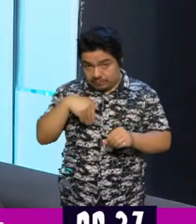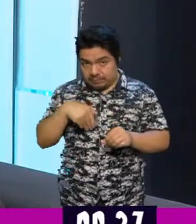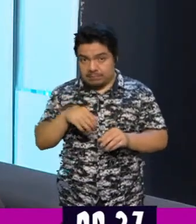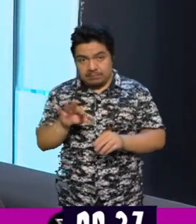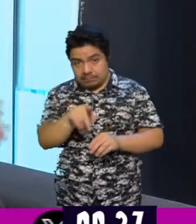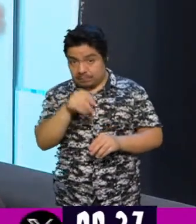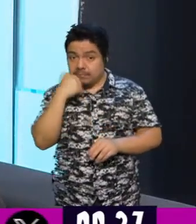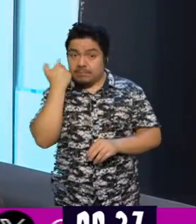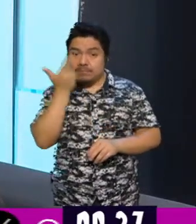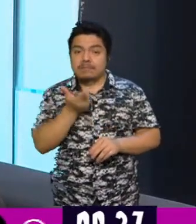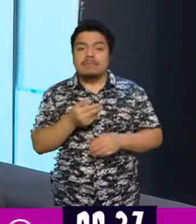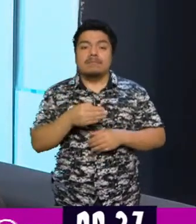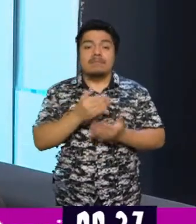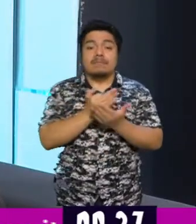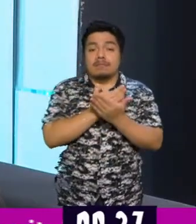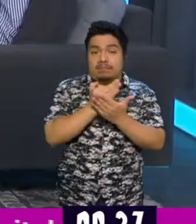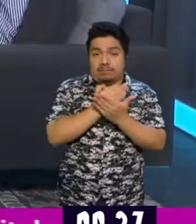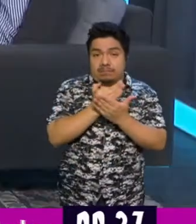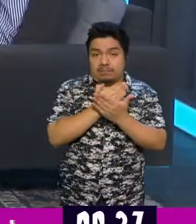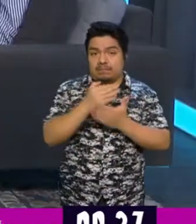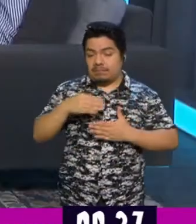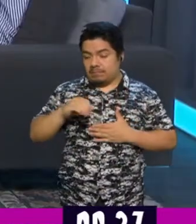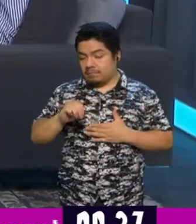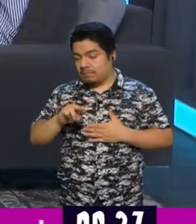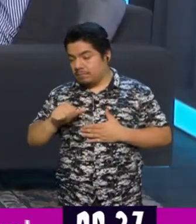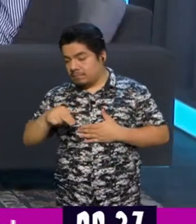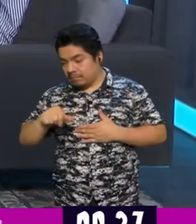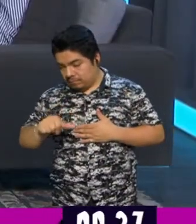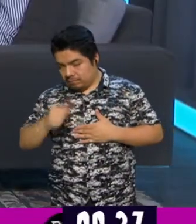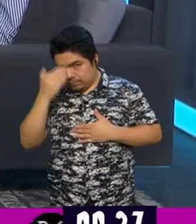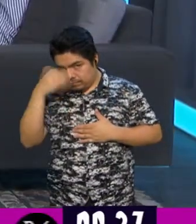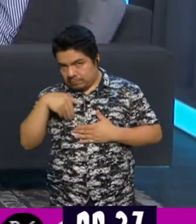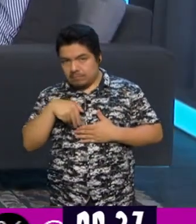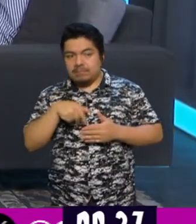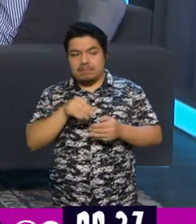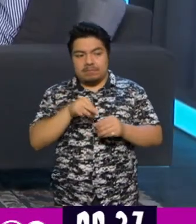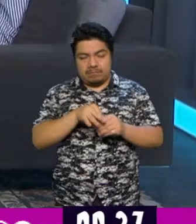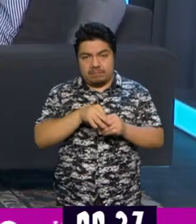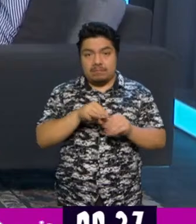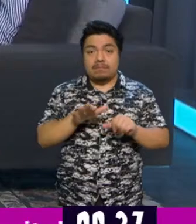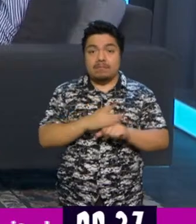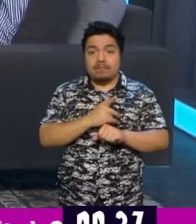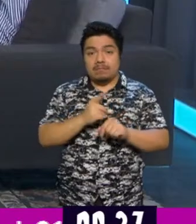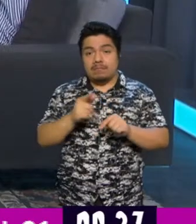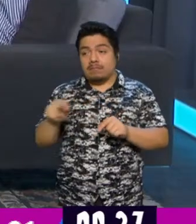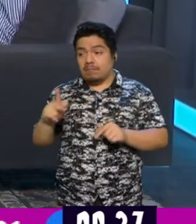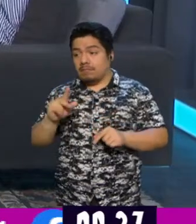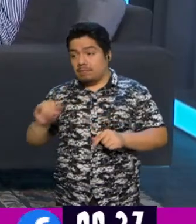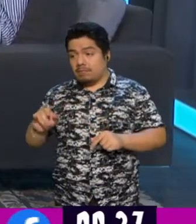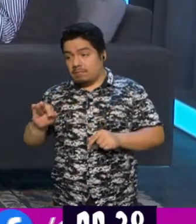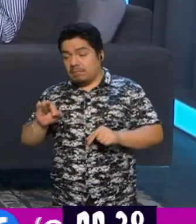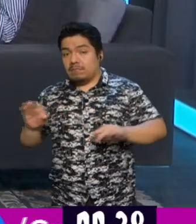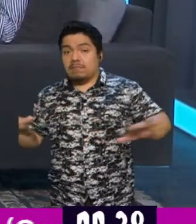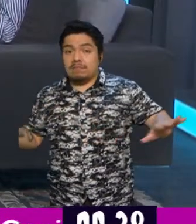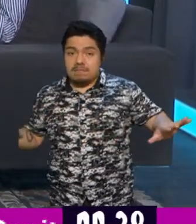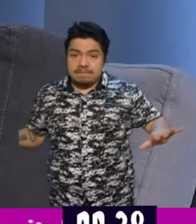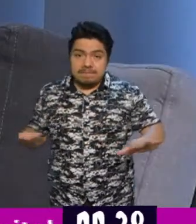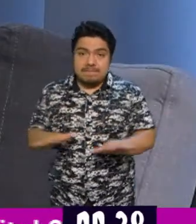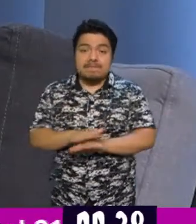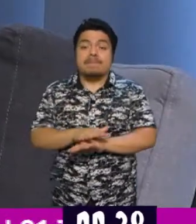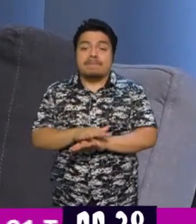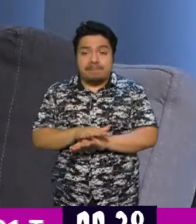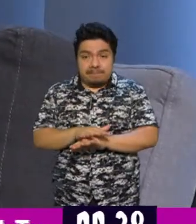así, por Morena, porque Morena se ha planteado una reforma de fondo al Poder Judicial. Que no porque ya la vean ganada